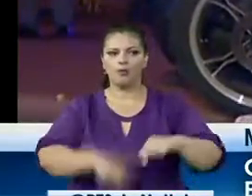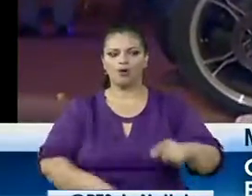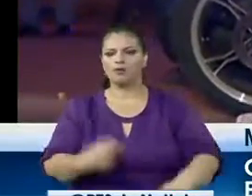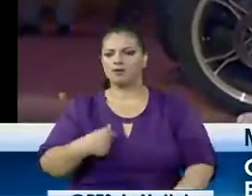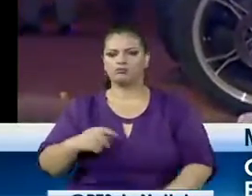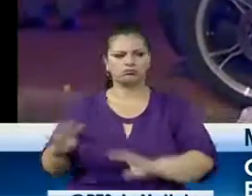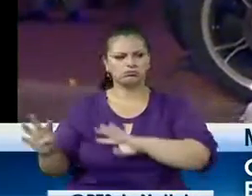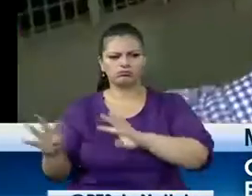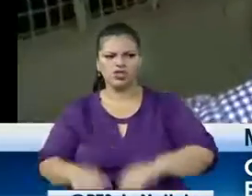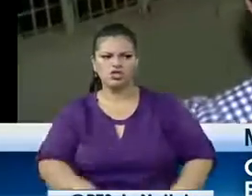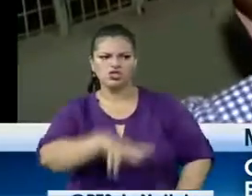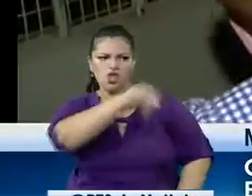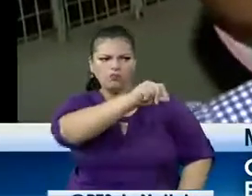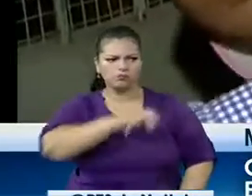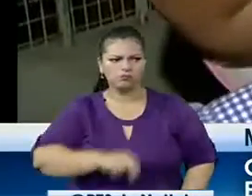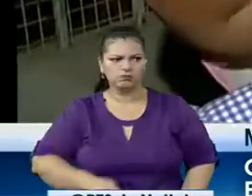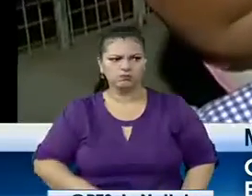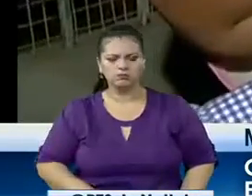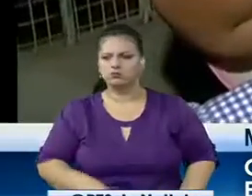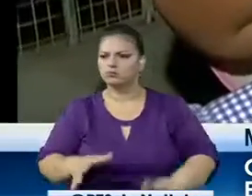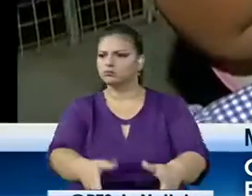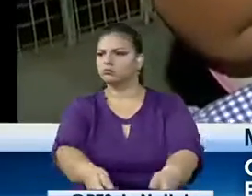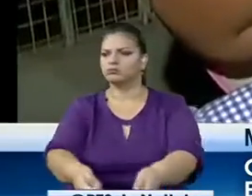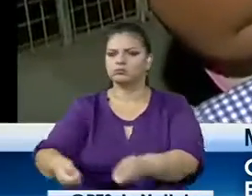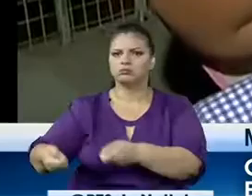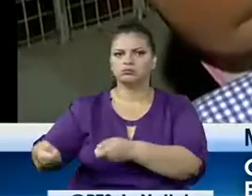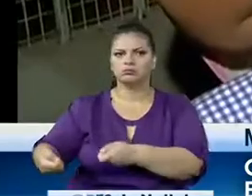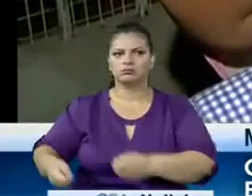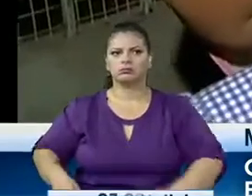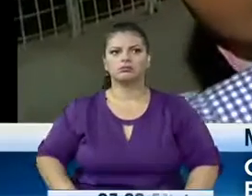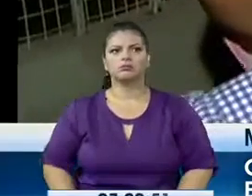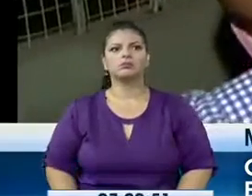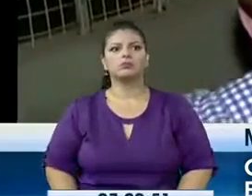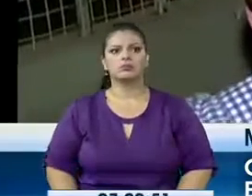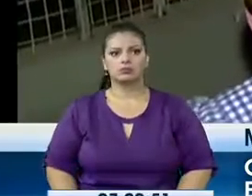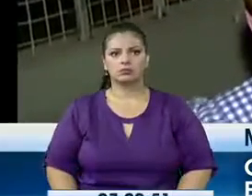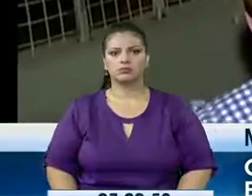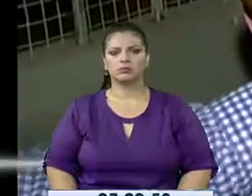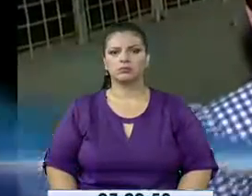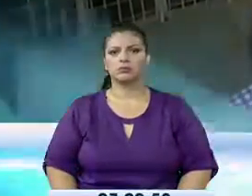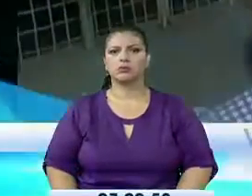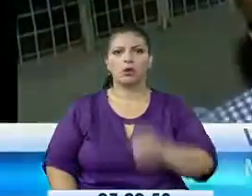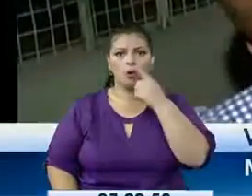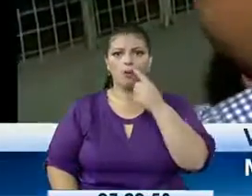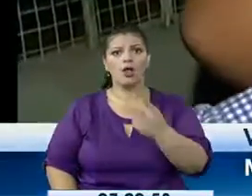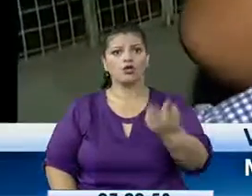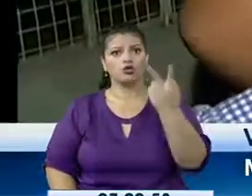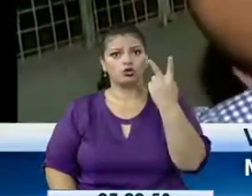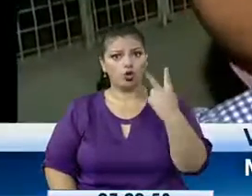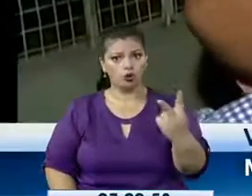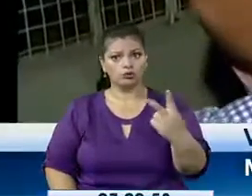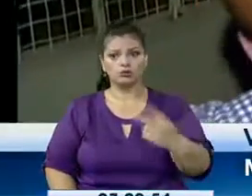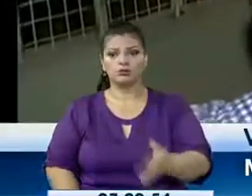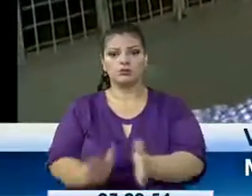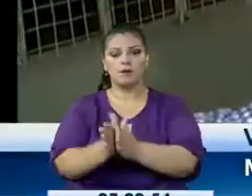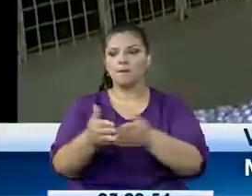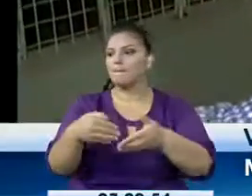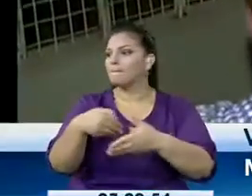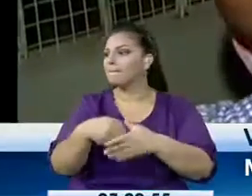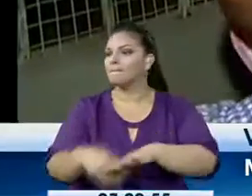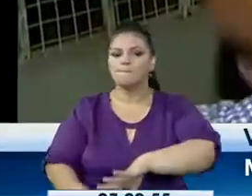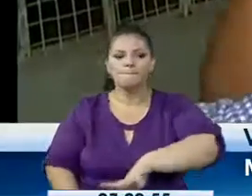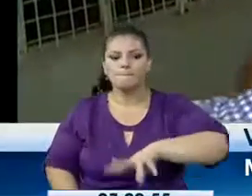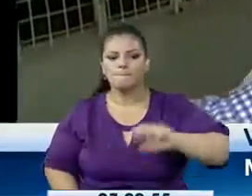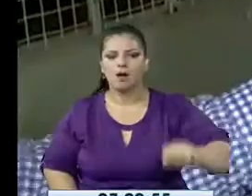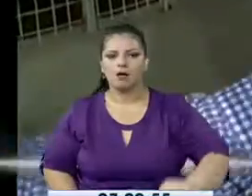moto? La moto estaba ahí y eran dos. Dos chicos eran que le quitaron a este y miraron la moto, sino que ella y conmigo y el vecino que